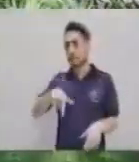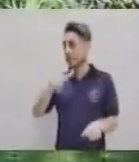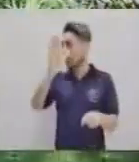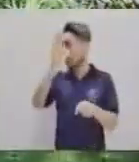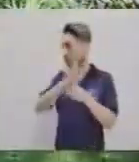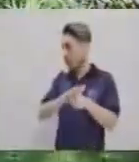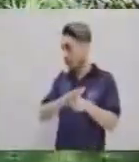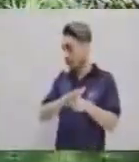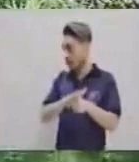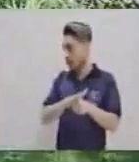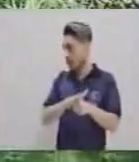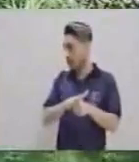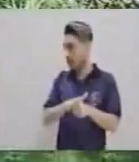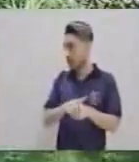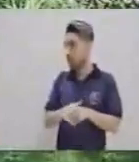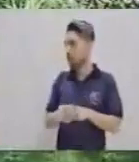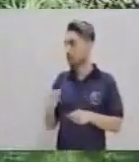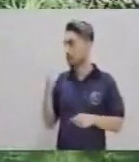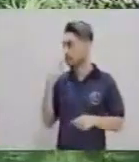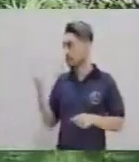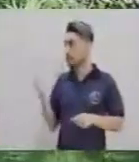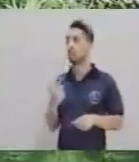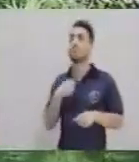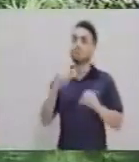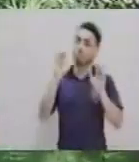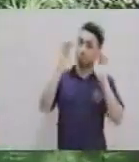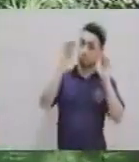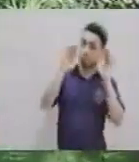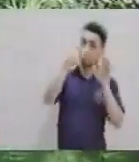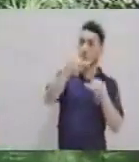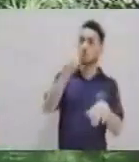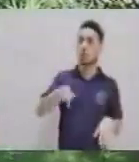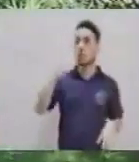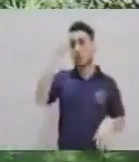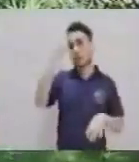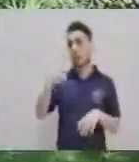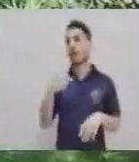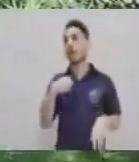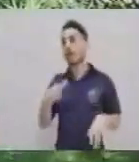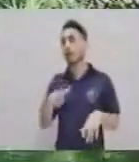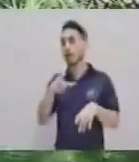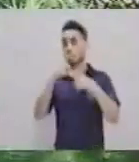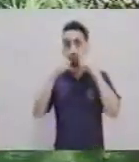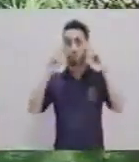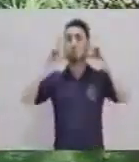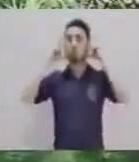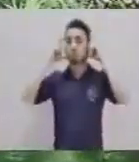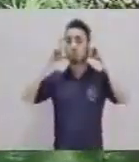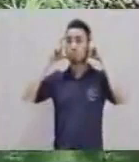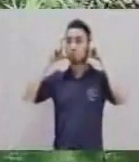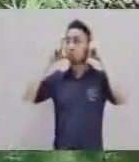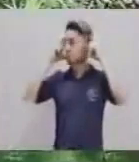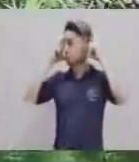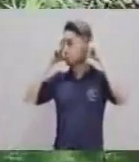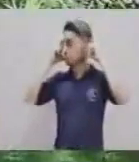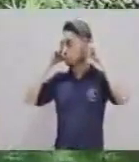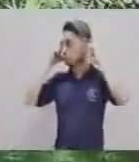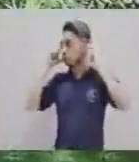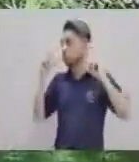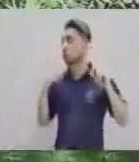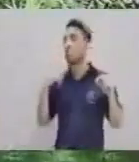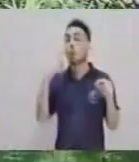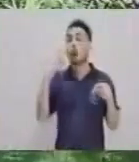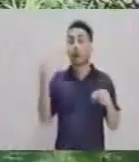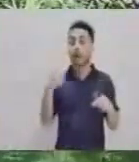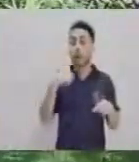tapadera y un palo. Pero déjenme decirles que el día de hoy me encuentro yo con mascarilla porque me encuentro afuera